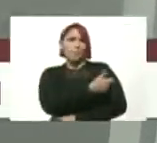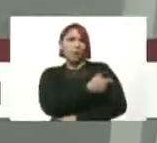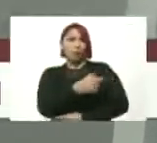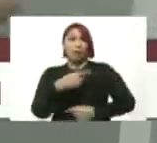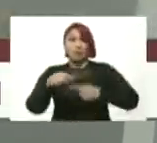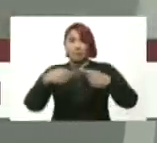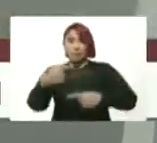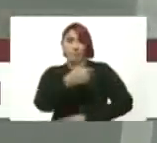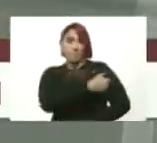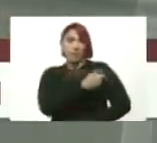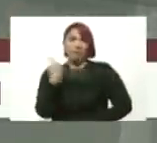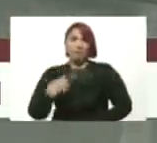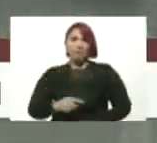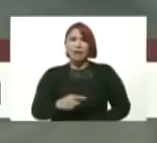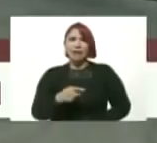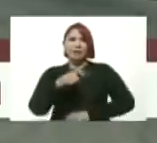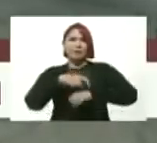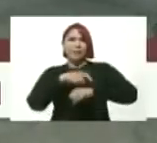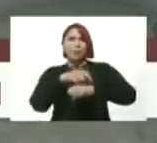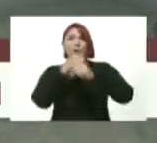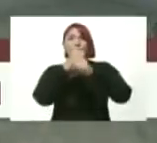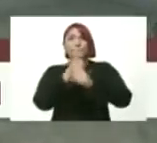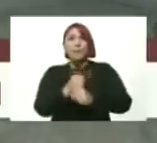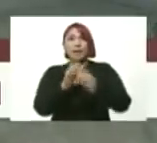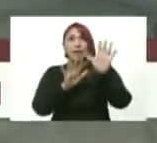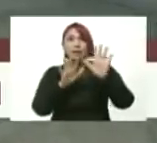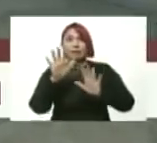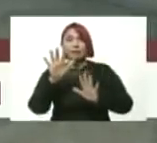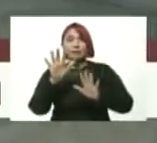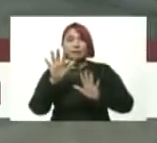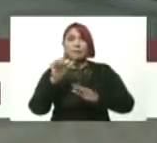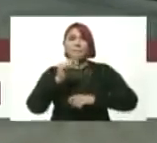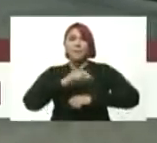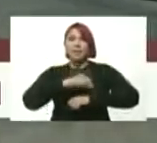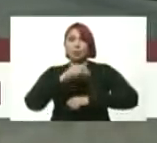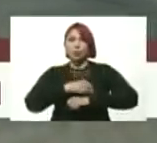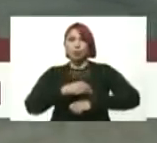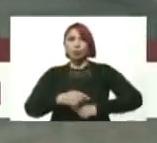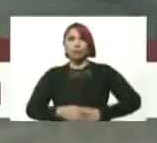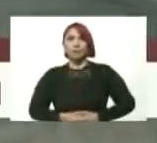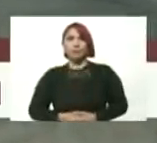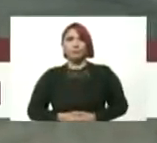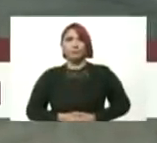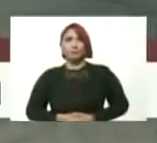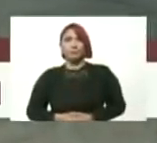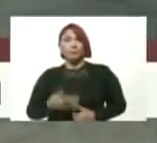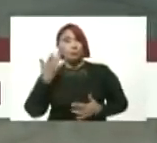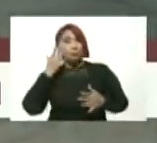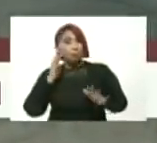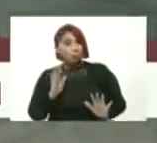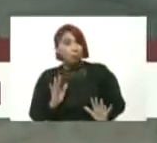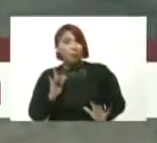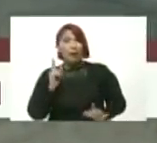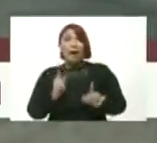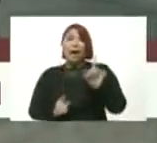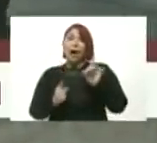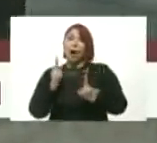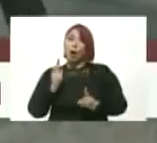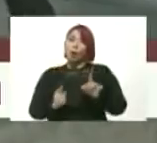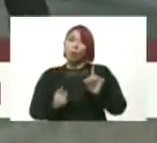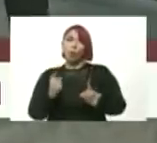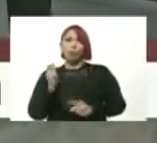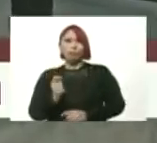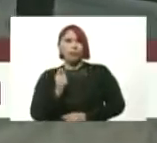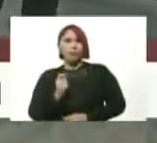tienen un tiempo de espera de 15 minutos correspondientes bueno por si hay algún tipo de efecto